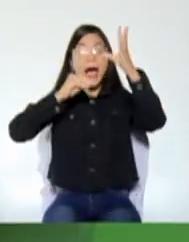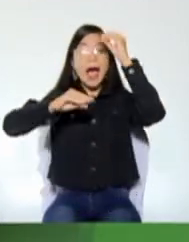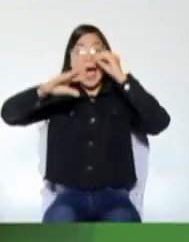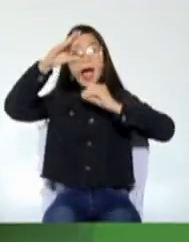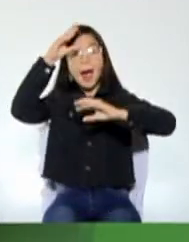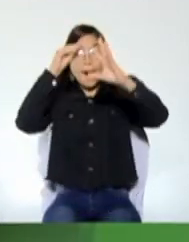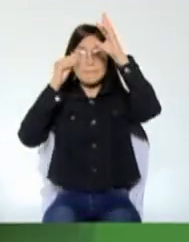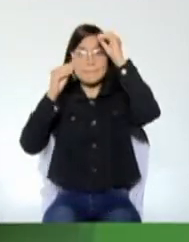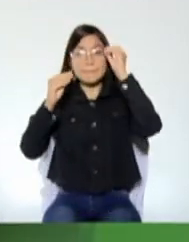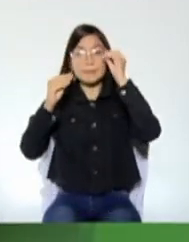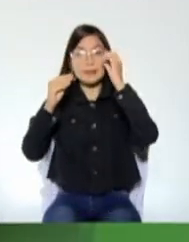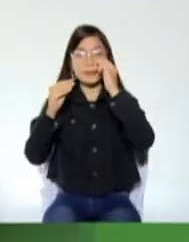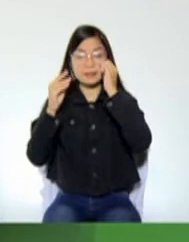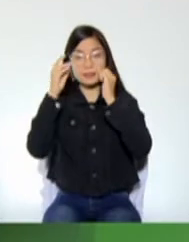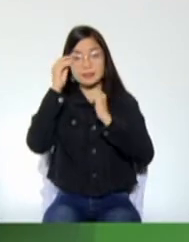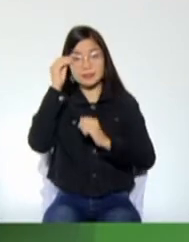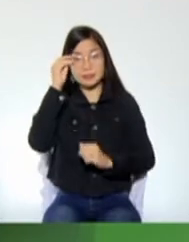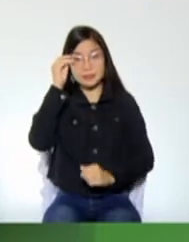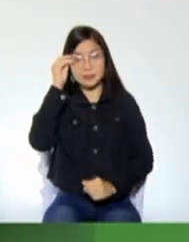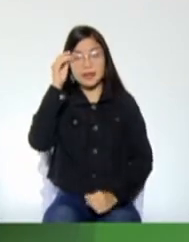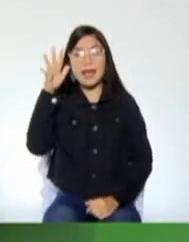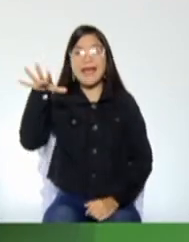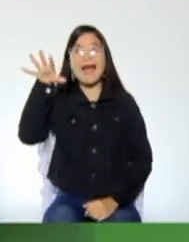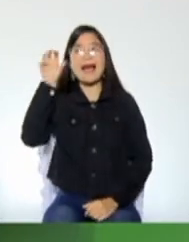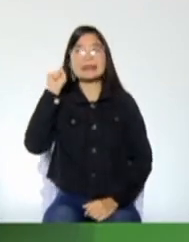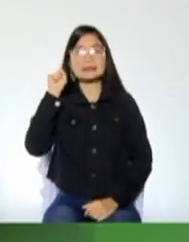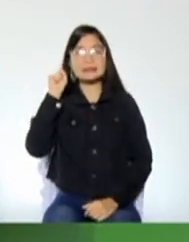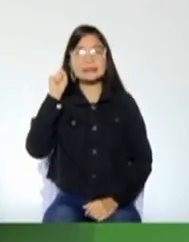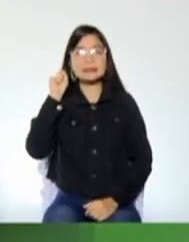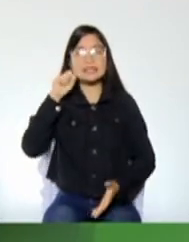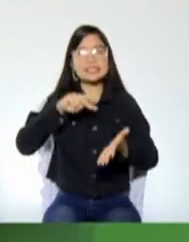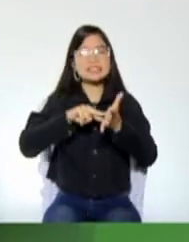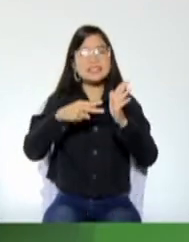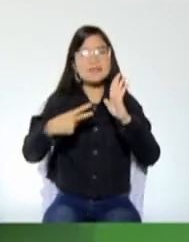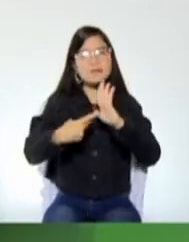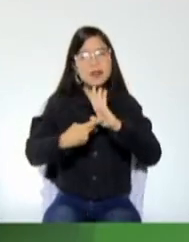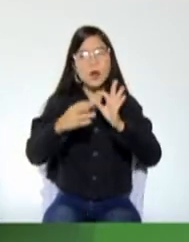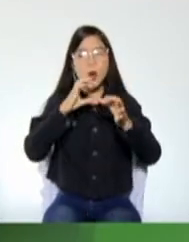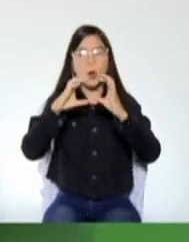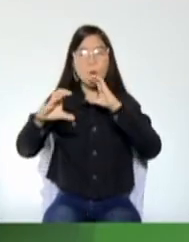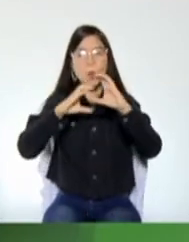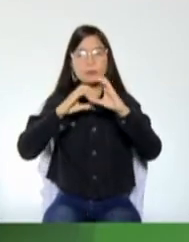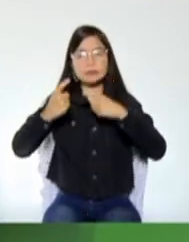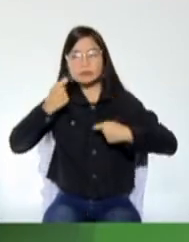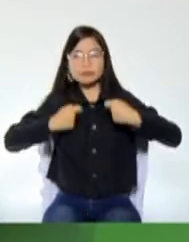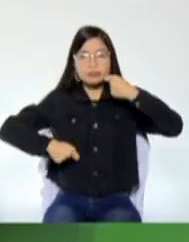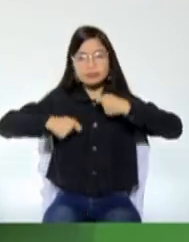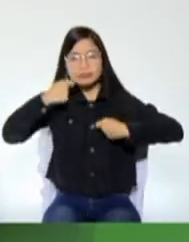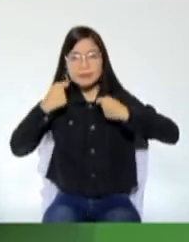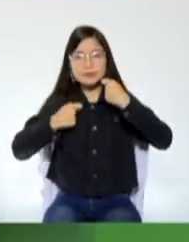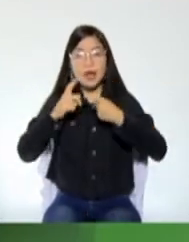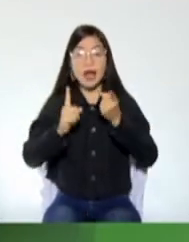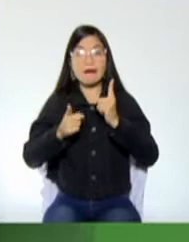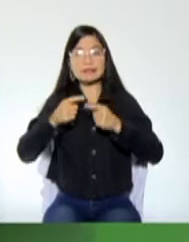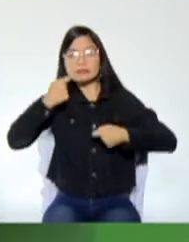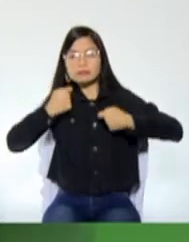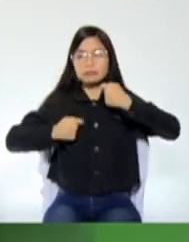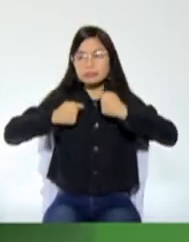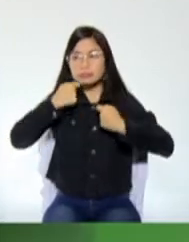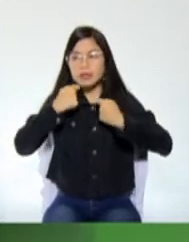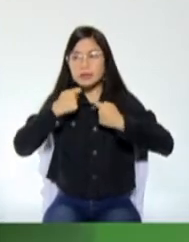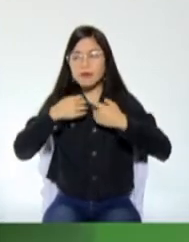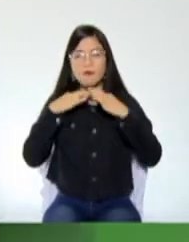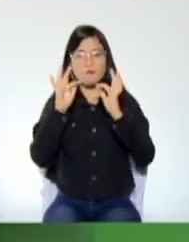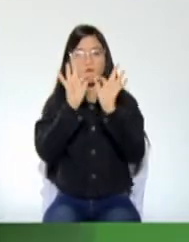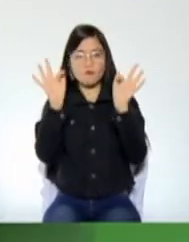entender el significado de la comunicación no verbal. Muchas veces nuestros gestos, posturas,